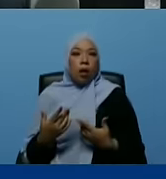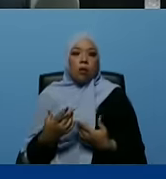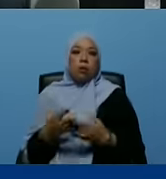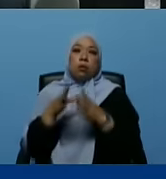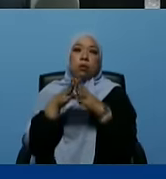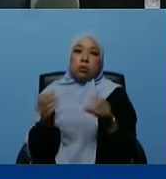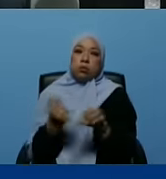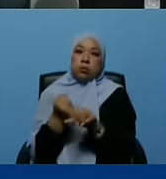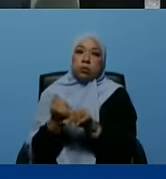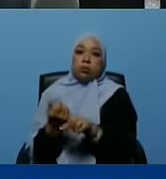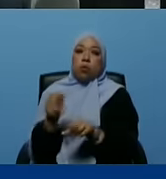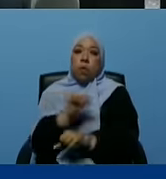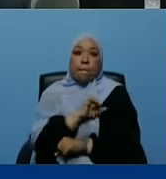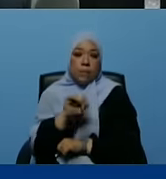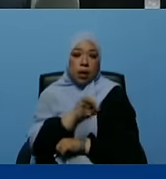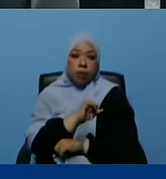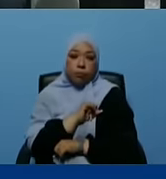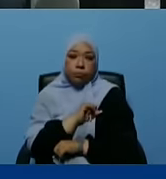Todos se empavaron.